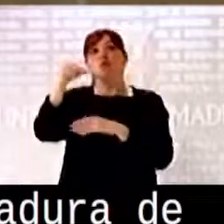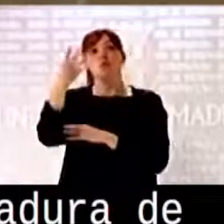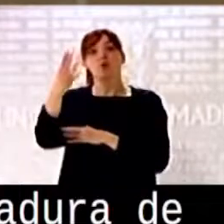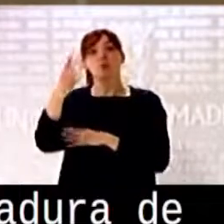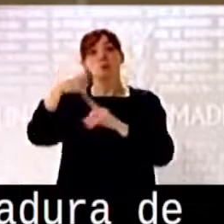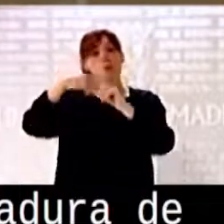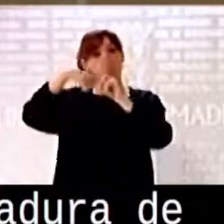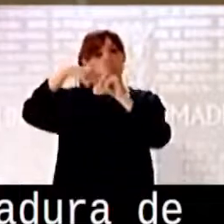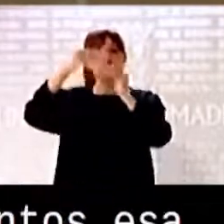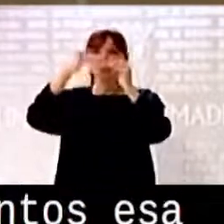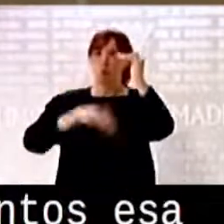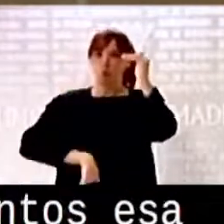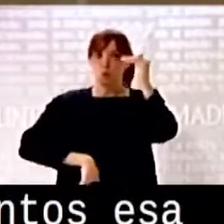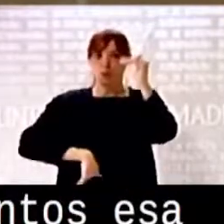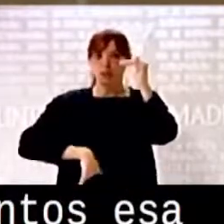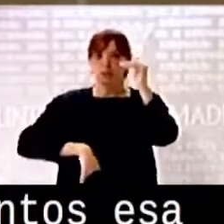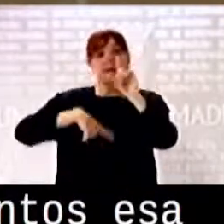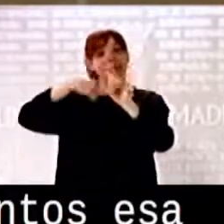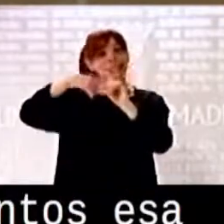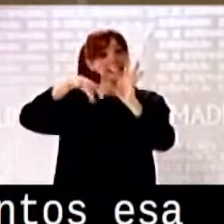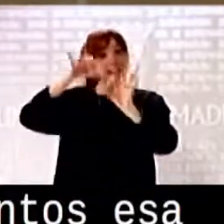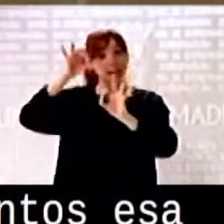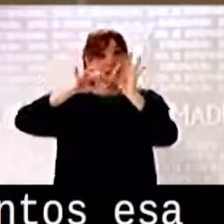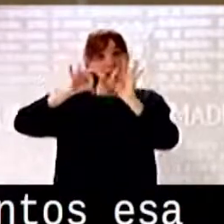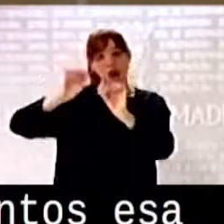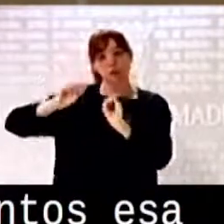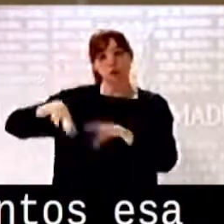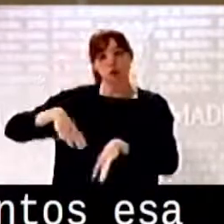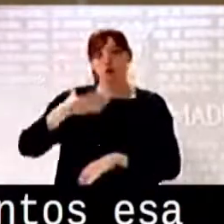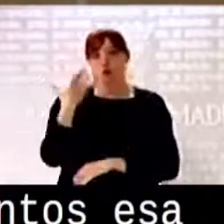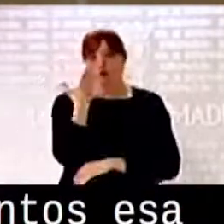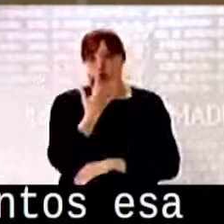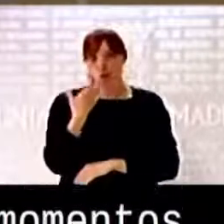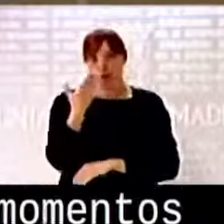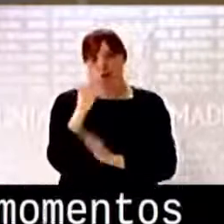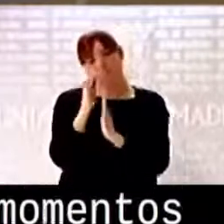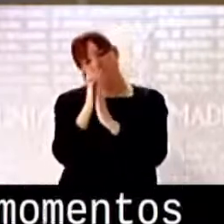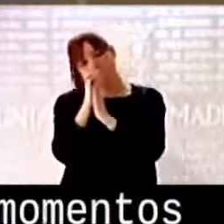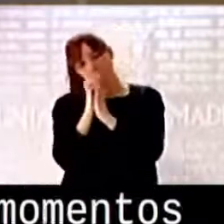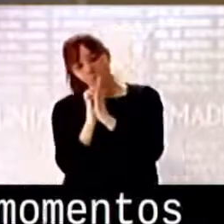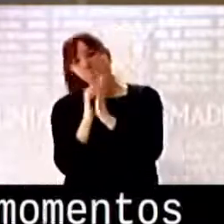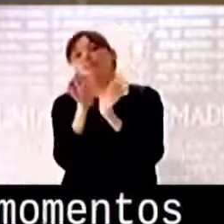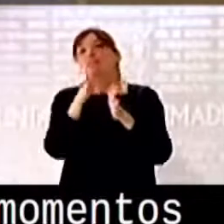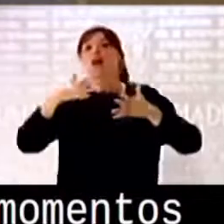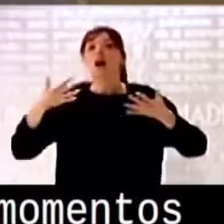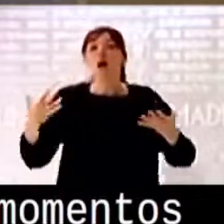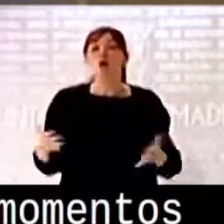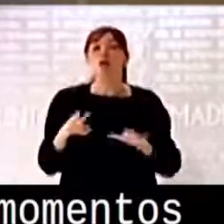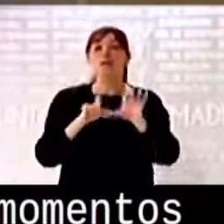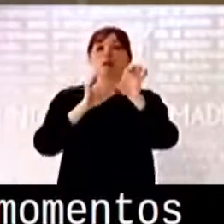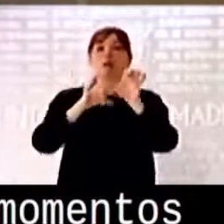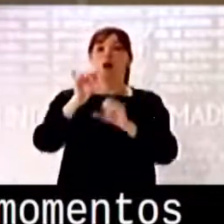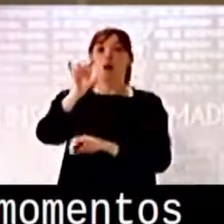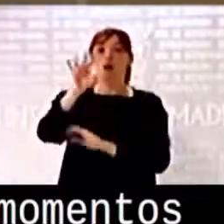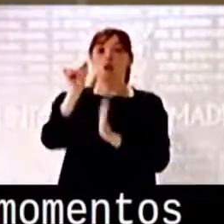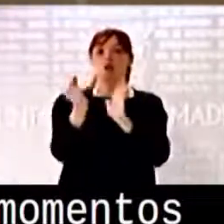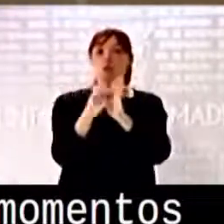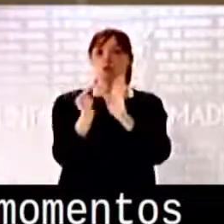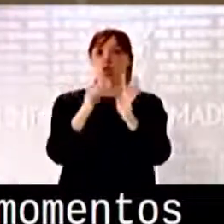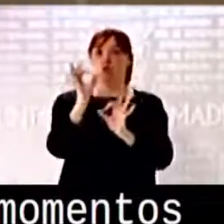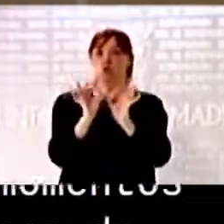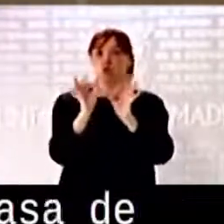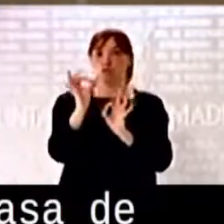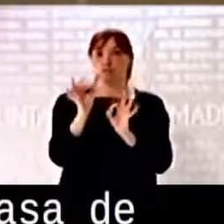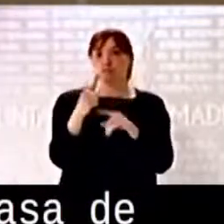puntos esa tasa de abandono escolar. En estos momentos Extremadura está en 14 puntos la